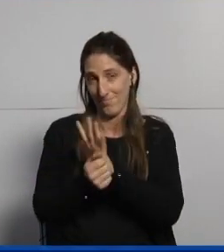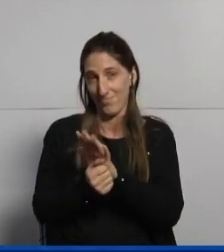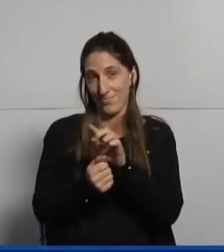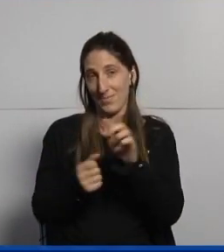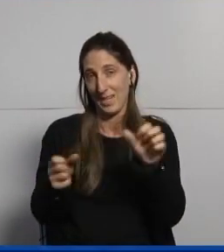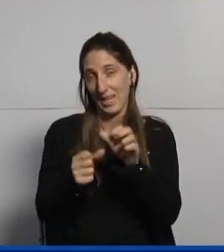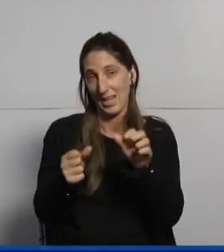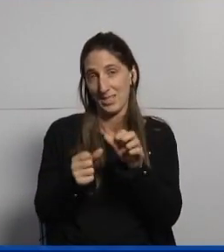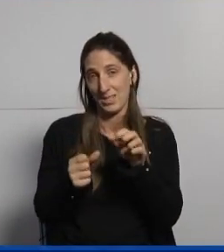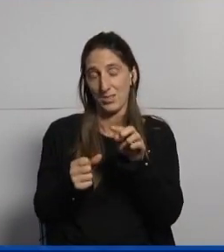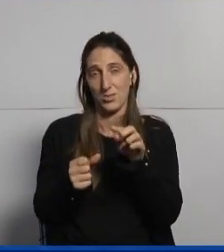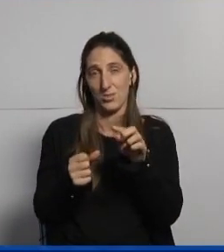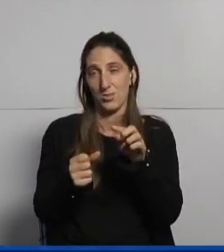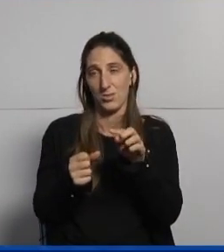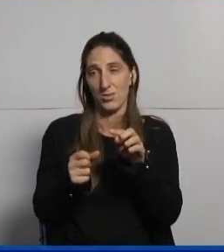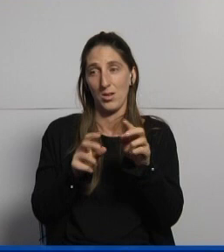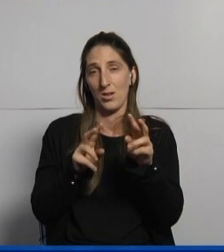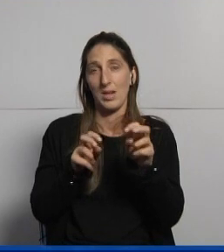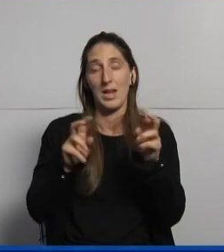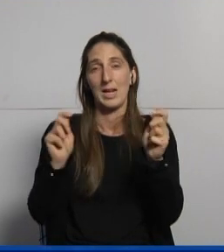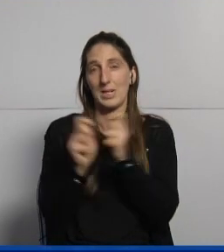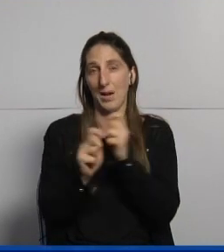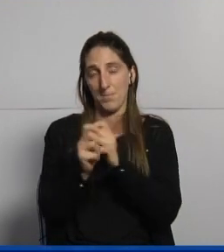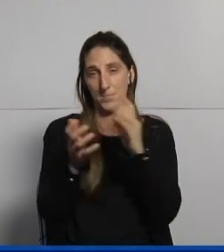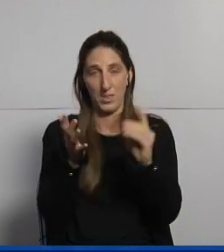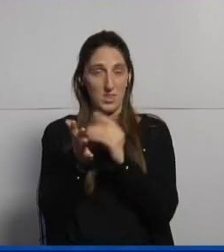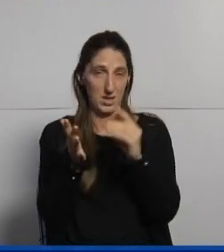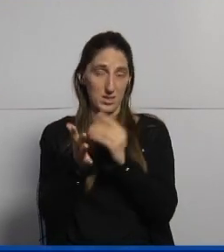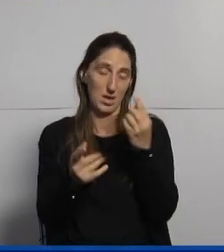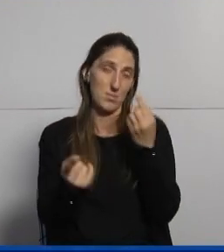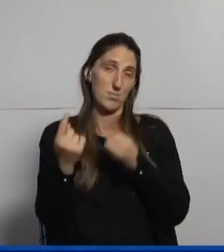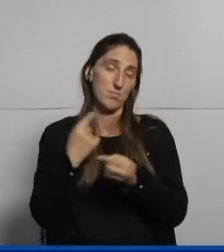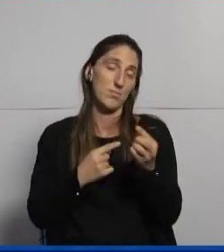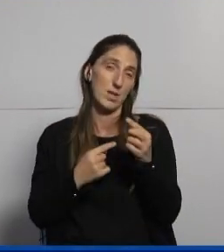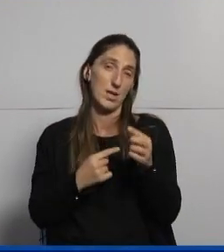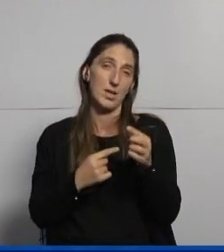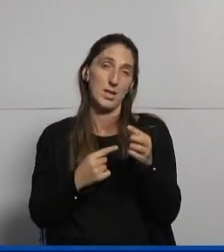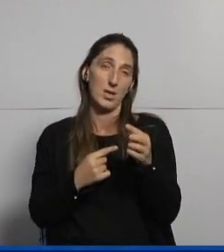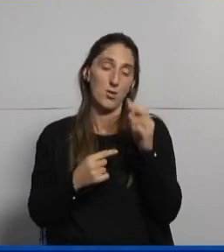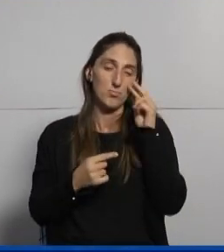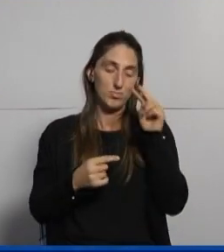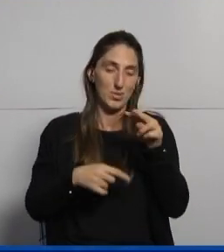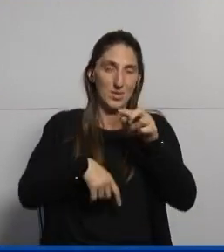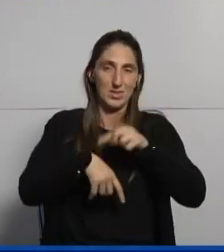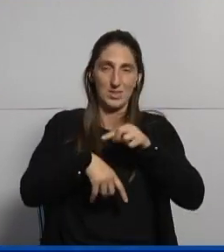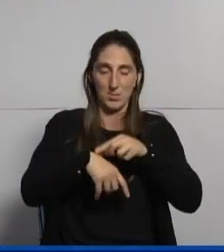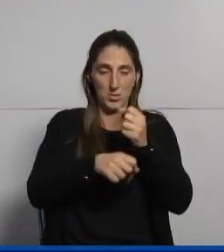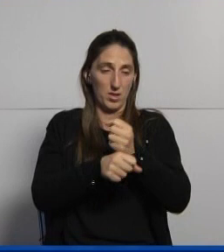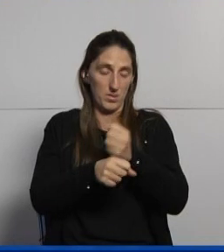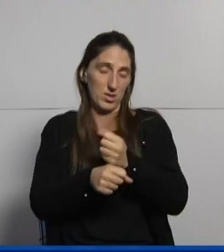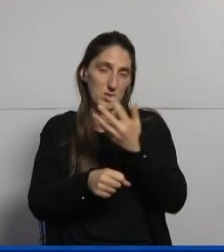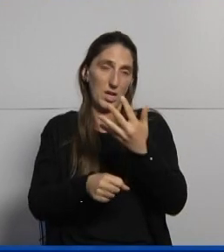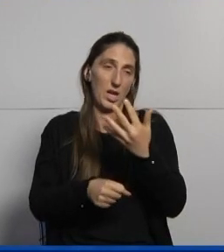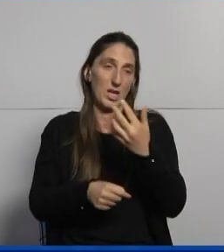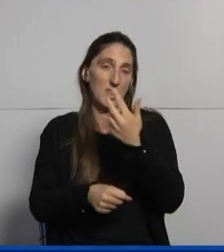medida tenían un plan de trabajo en cuanto a la transformación digital, pero de repente el escenario o la visión del tiempo era un plan de trabajo a 3 o a